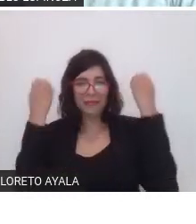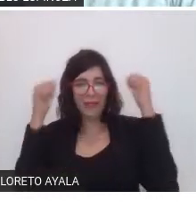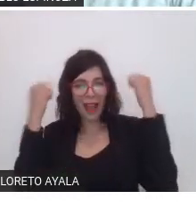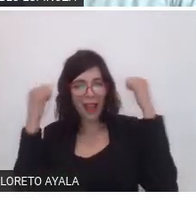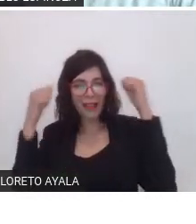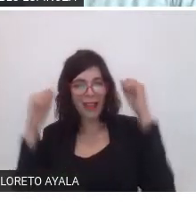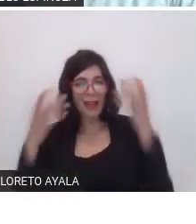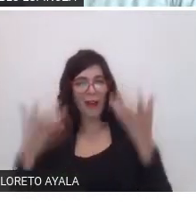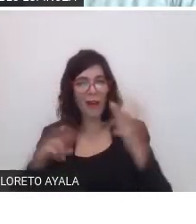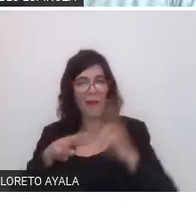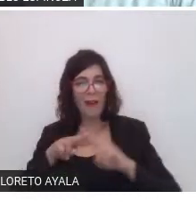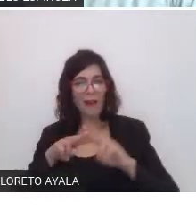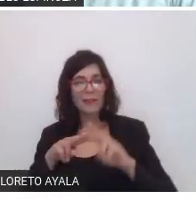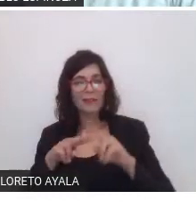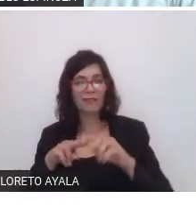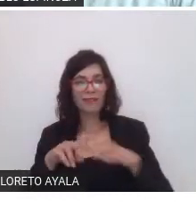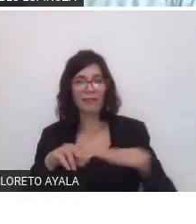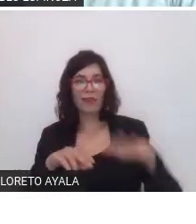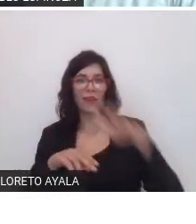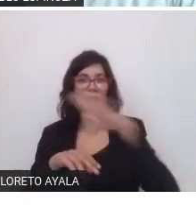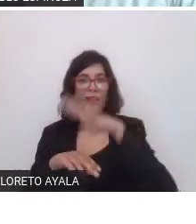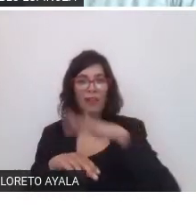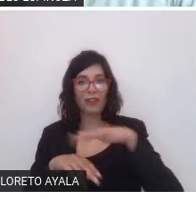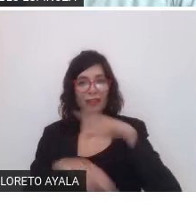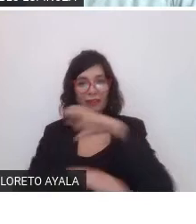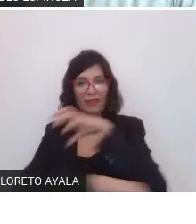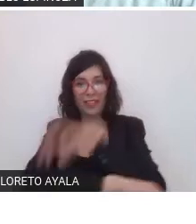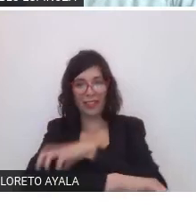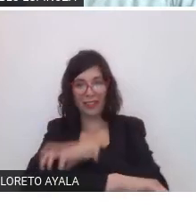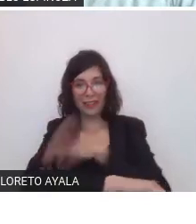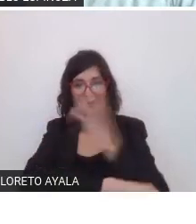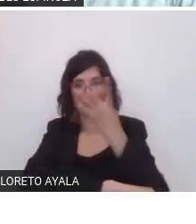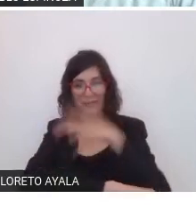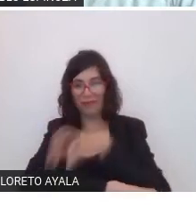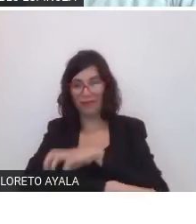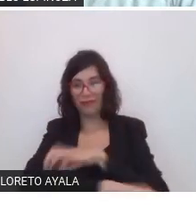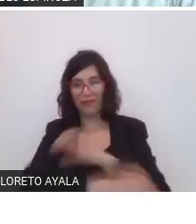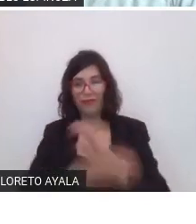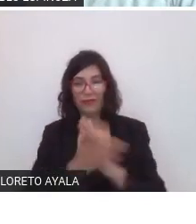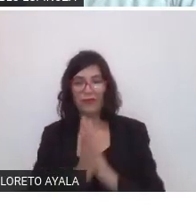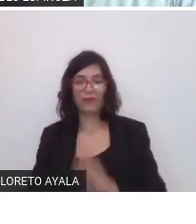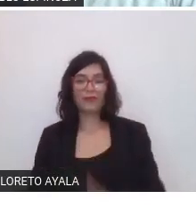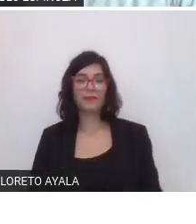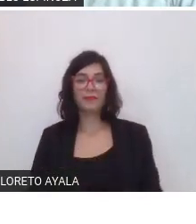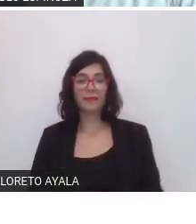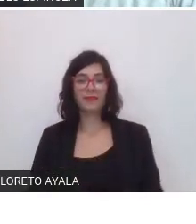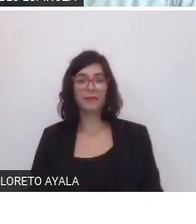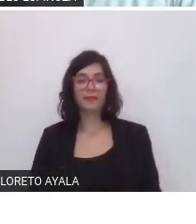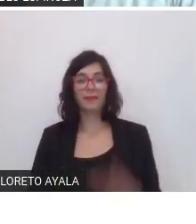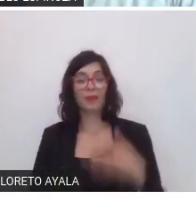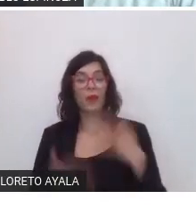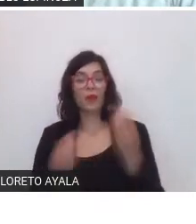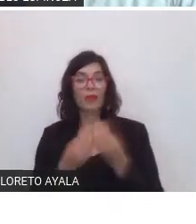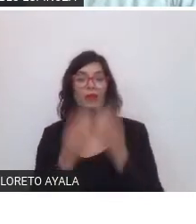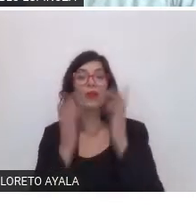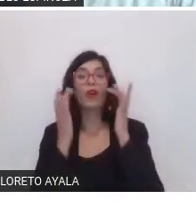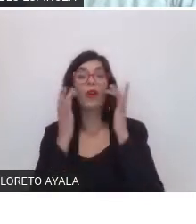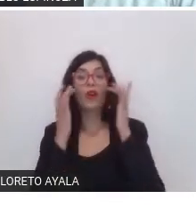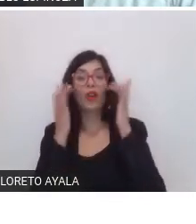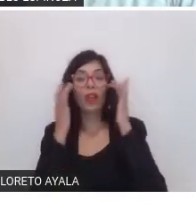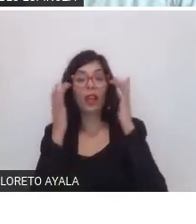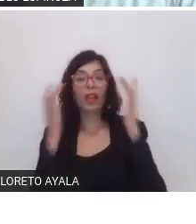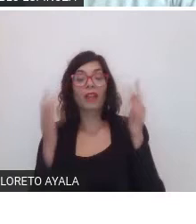ampliamos a la región con profesores de educación física, que me tiene a mí muy, muy, muy contento porque desde